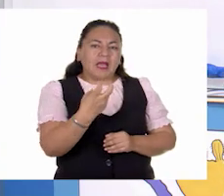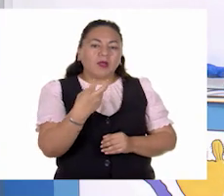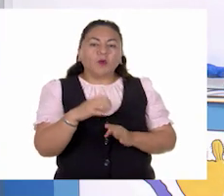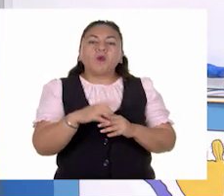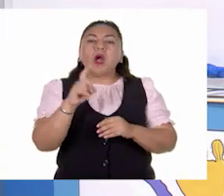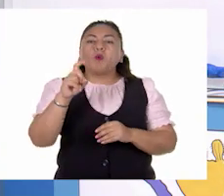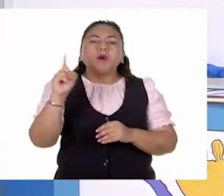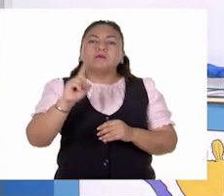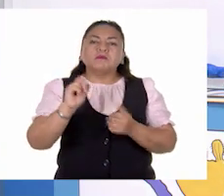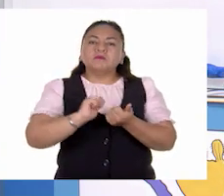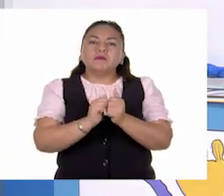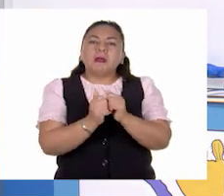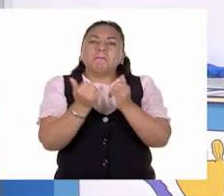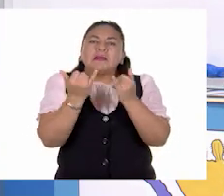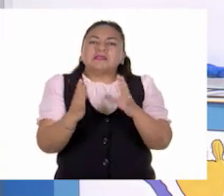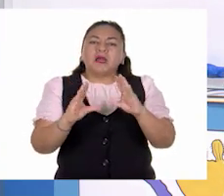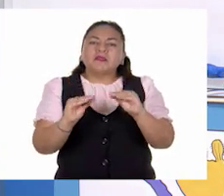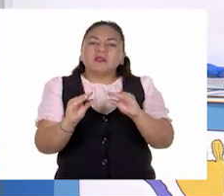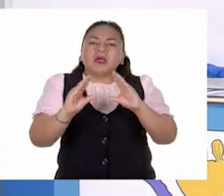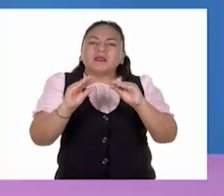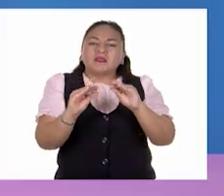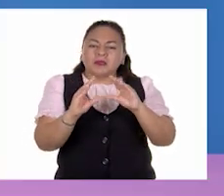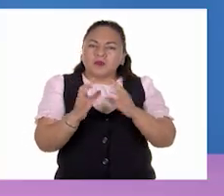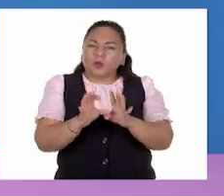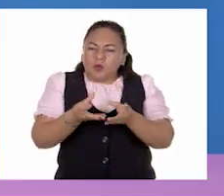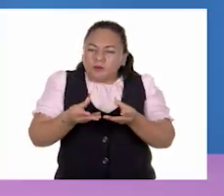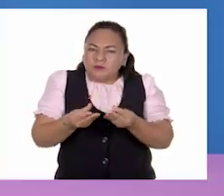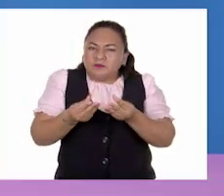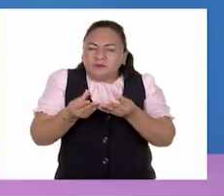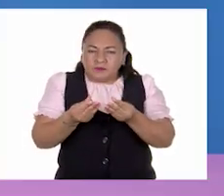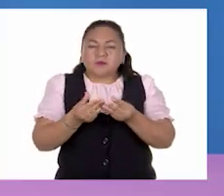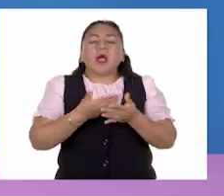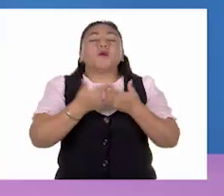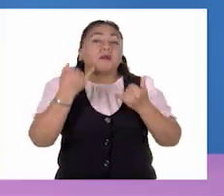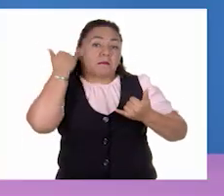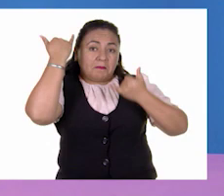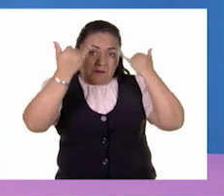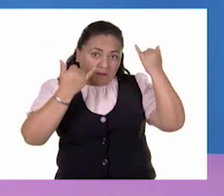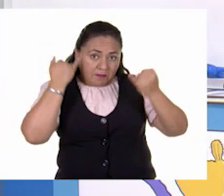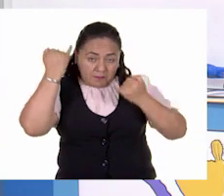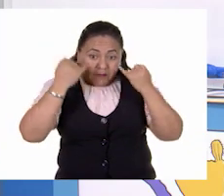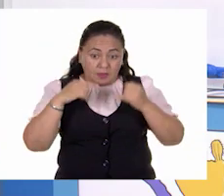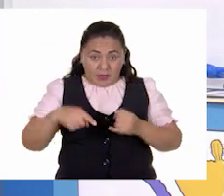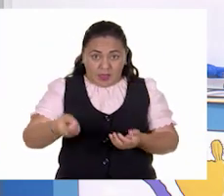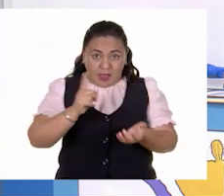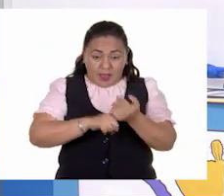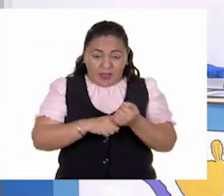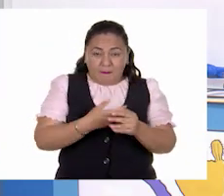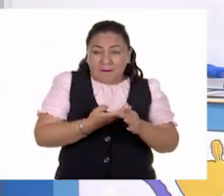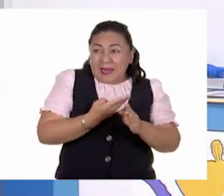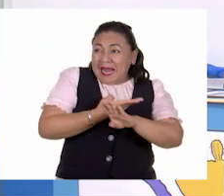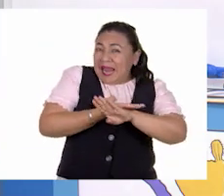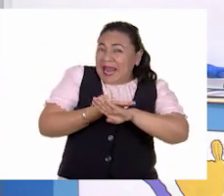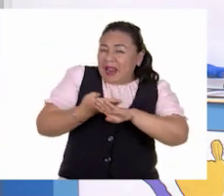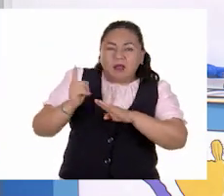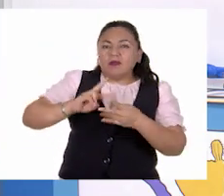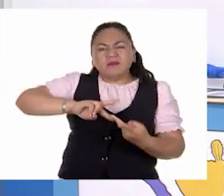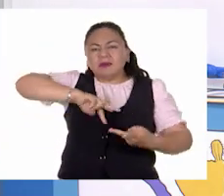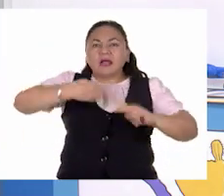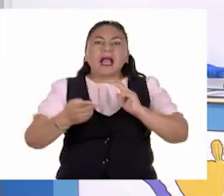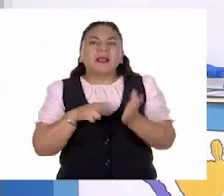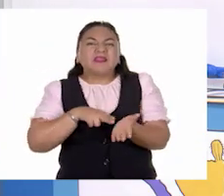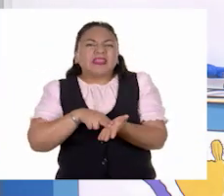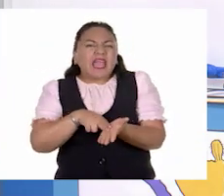Espesa, más pesada, más densa. Ahora, imagínense que en vez de ser blanca, es de color